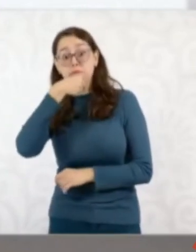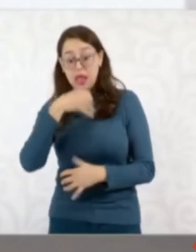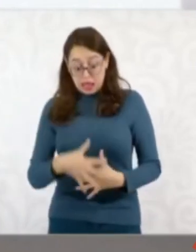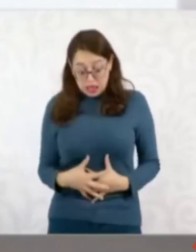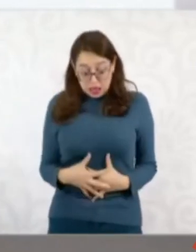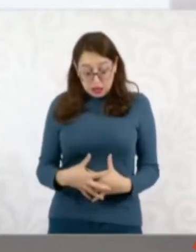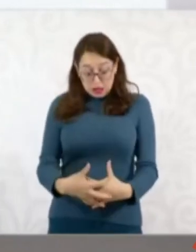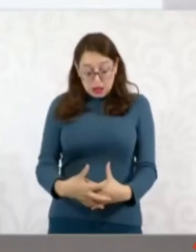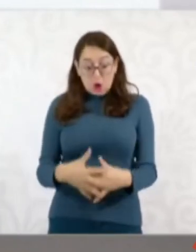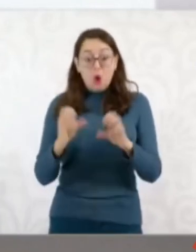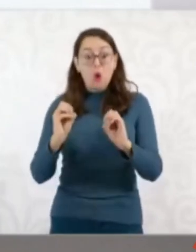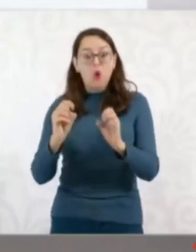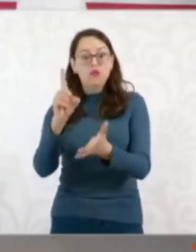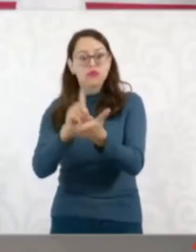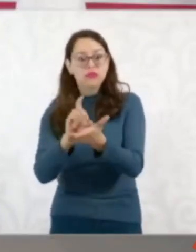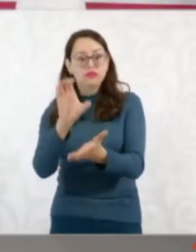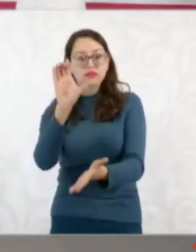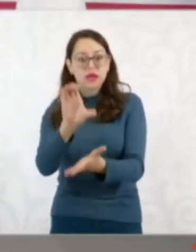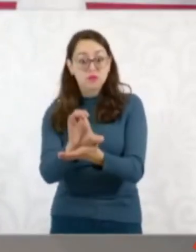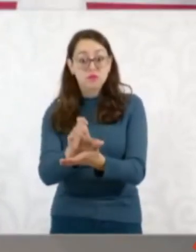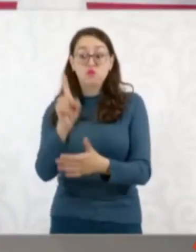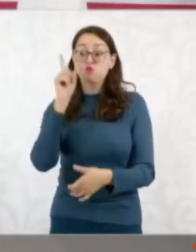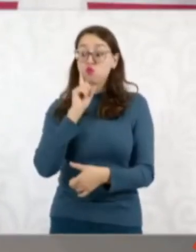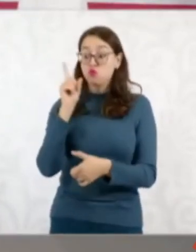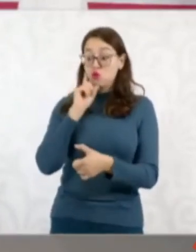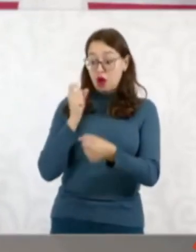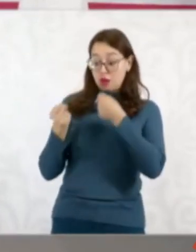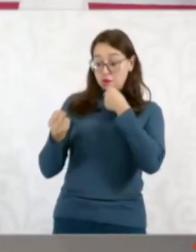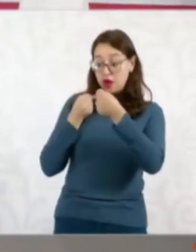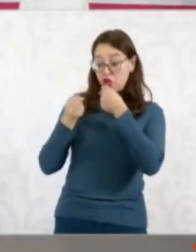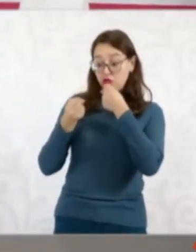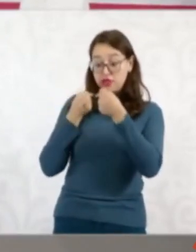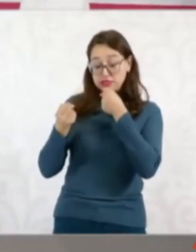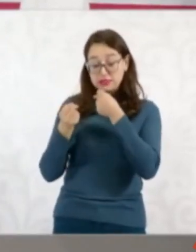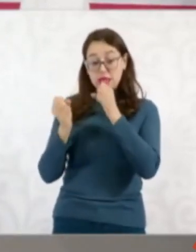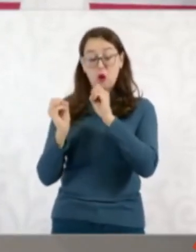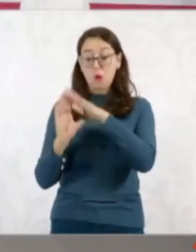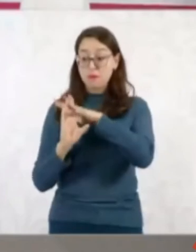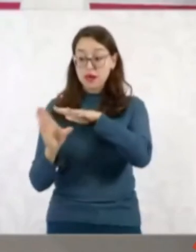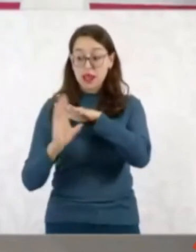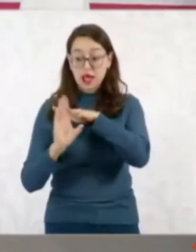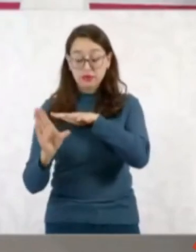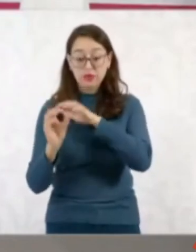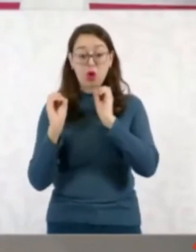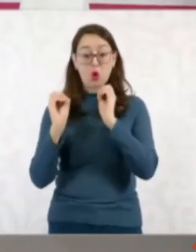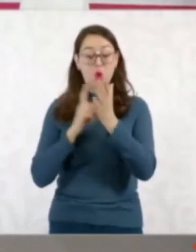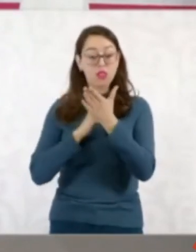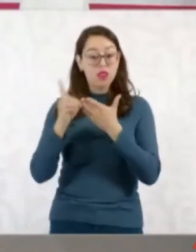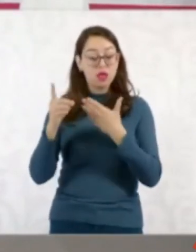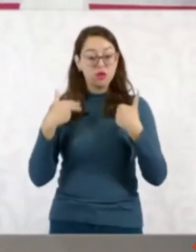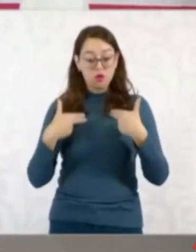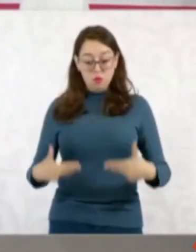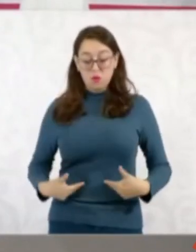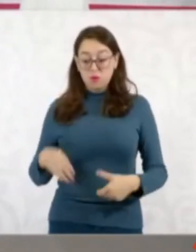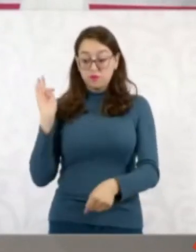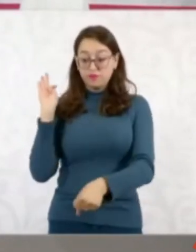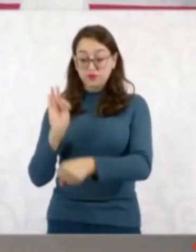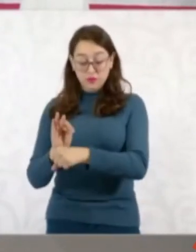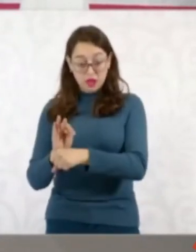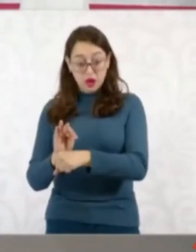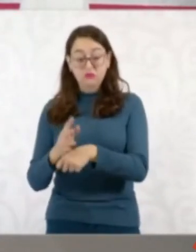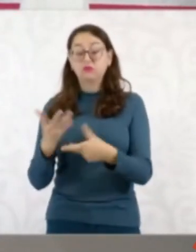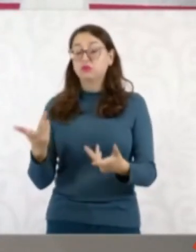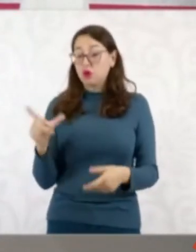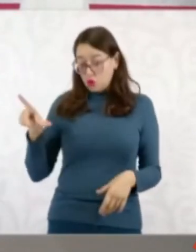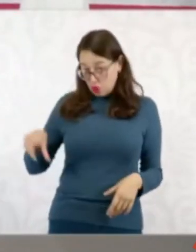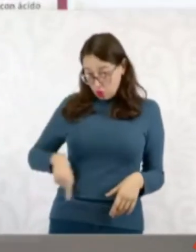discapacidad, que sea periodista, defensora de derechos humanos o migrante, se cometa por una persona servidora pública o